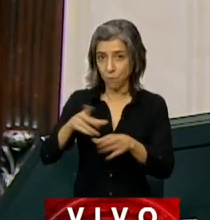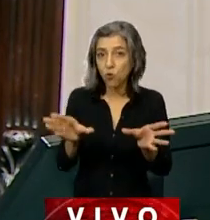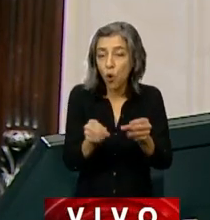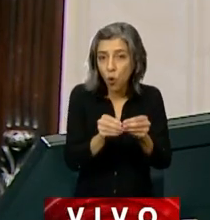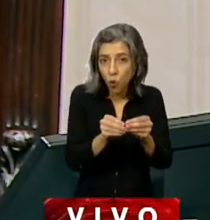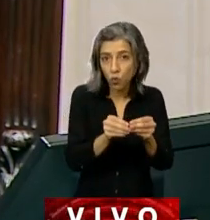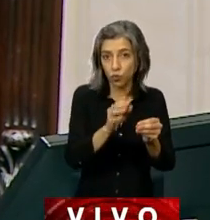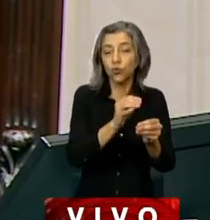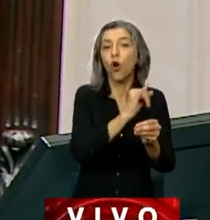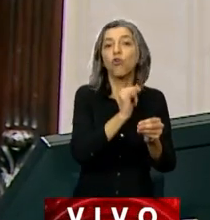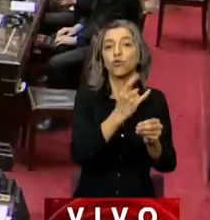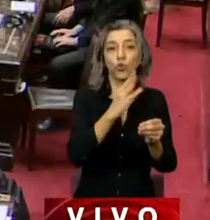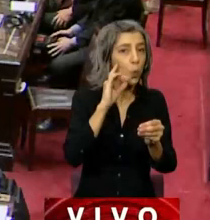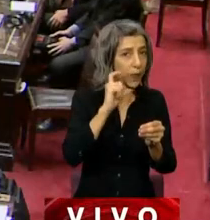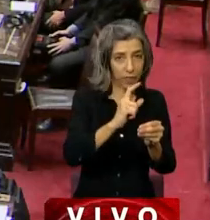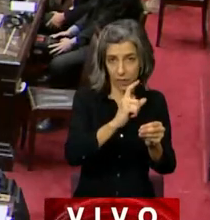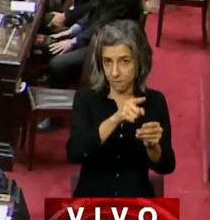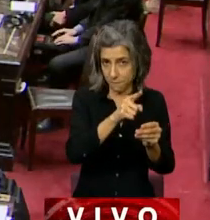diputada mariana zuvic